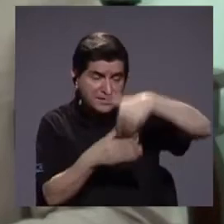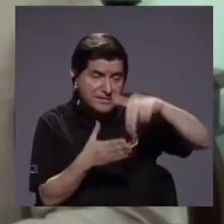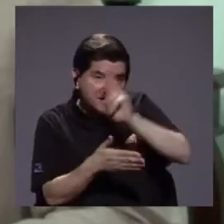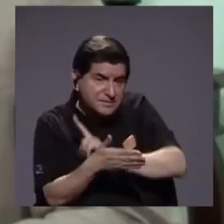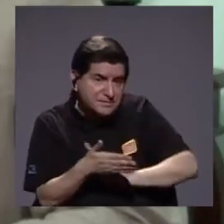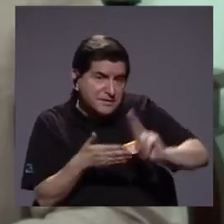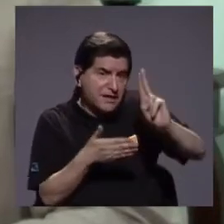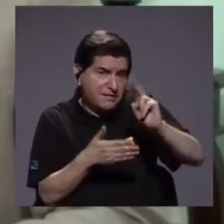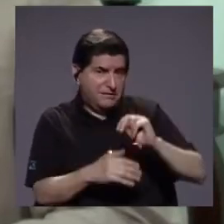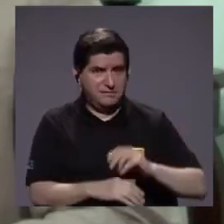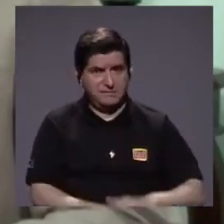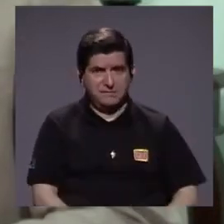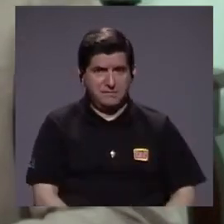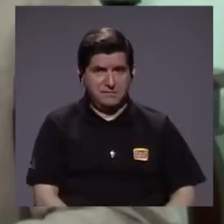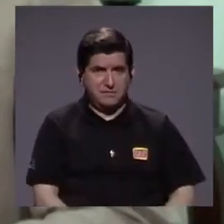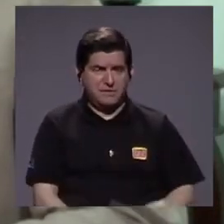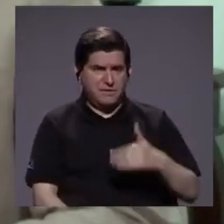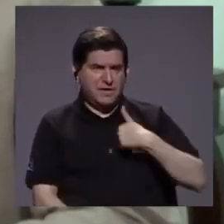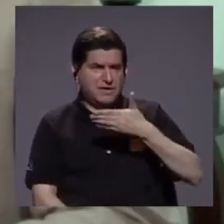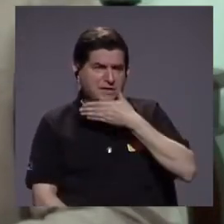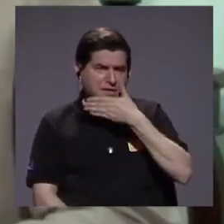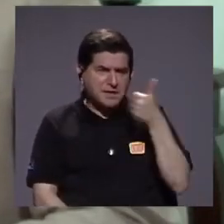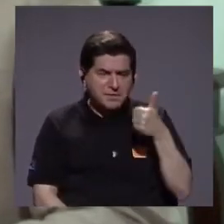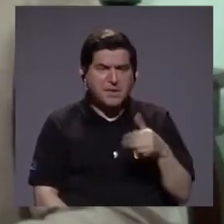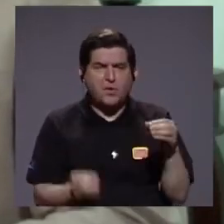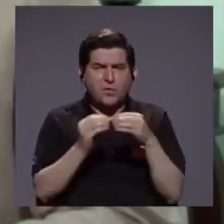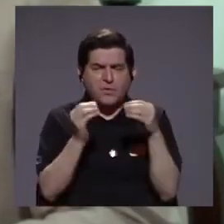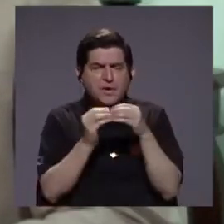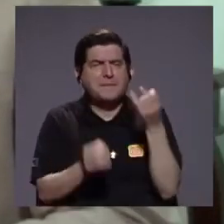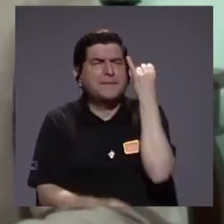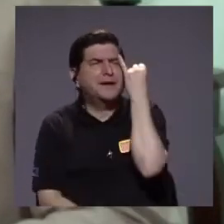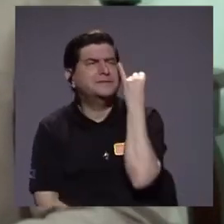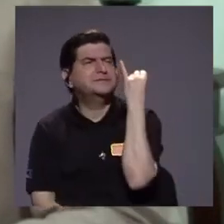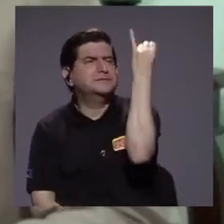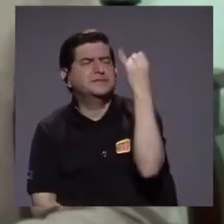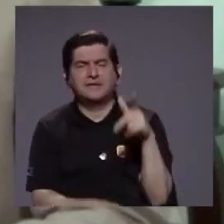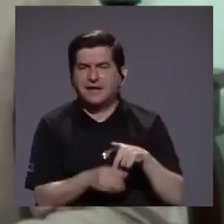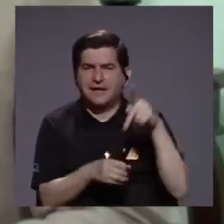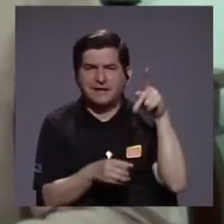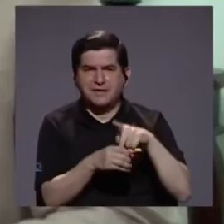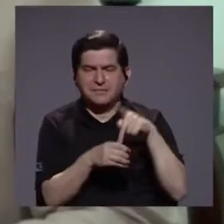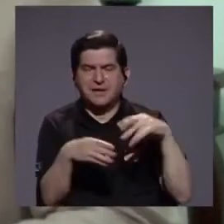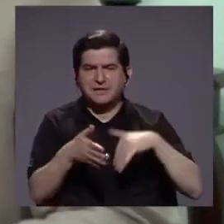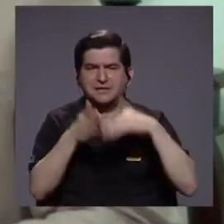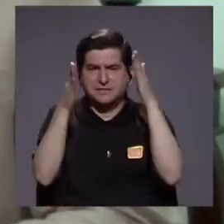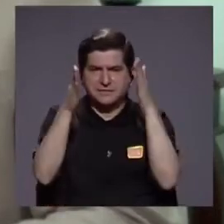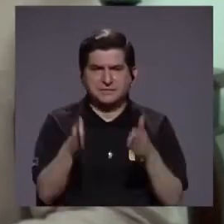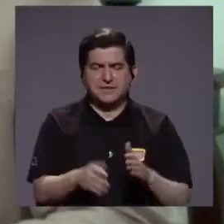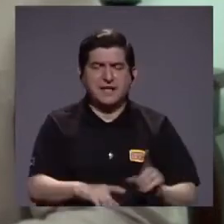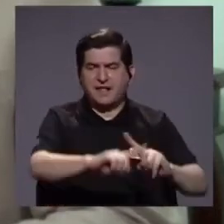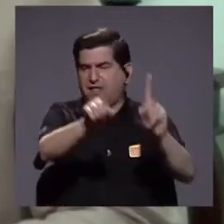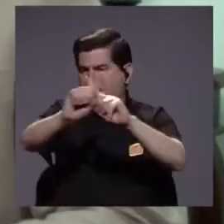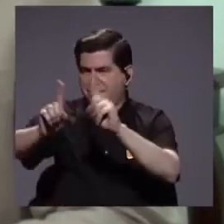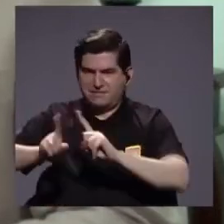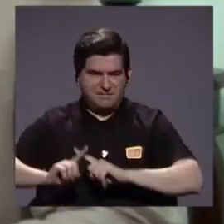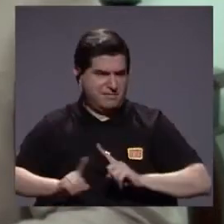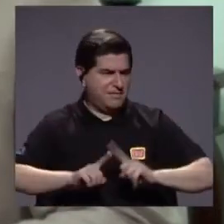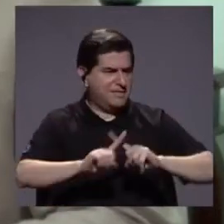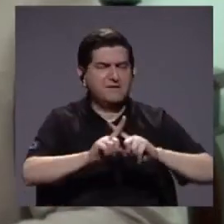universidad y tener mejores y mayores iniciativas de participación estudiantil en diversas